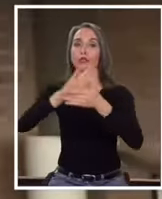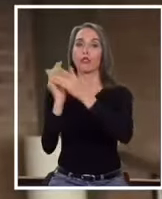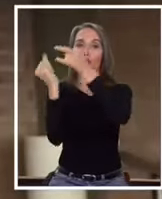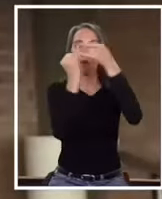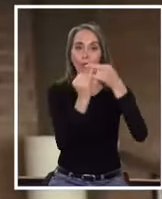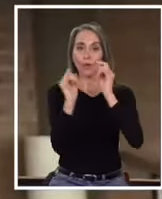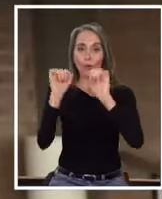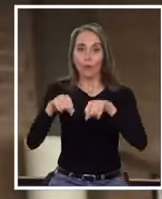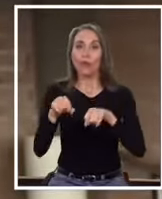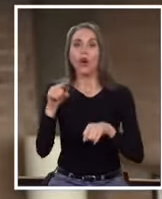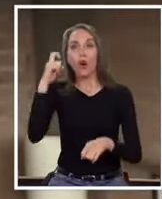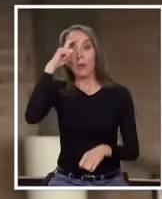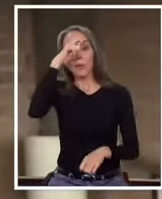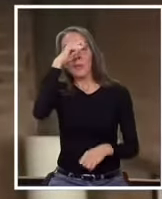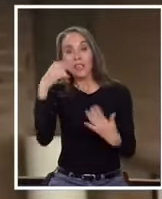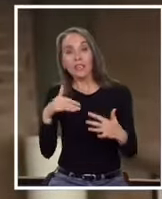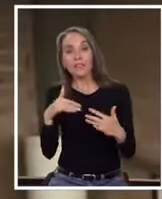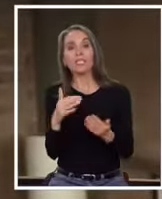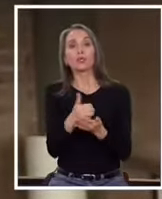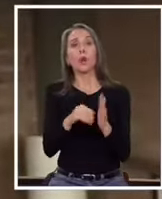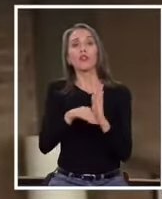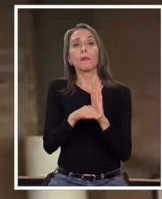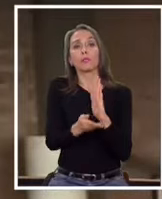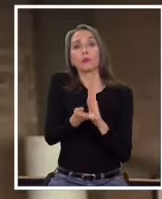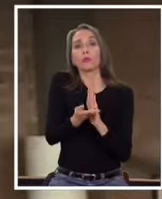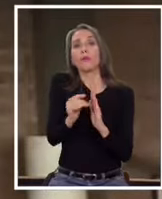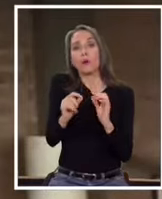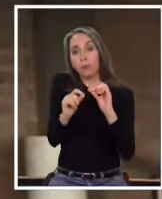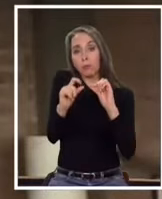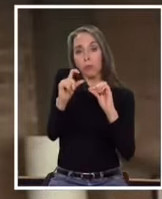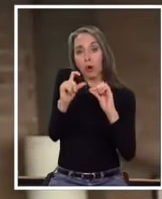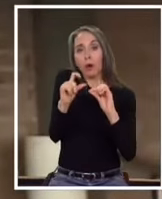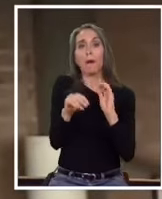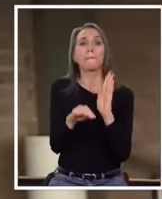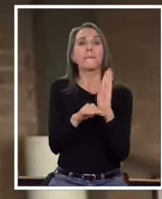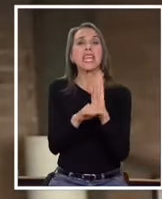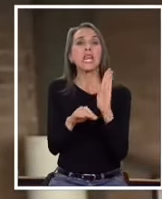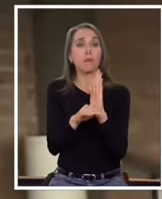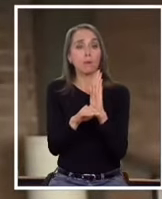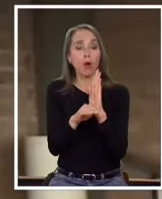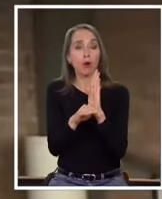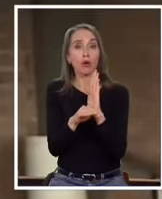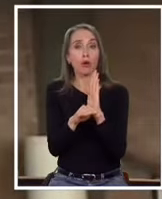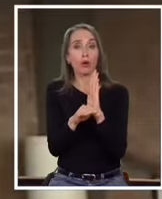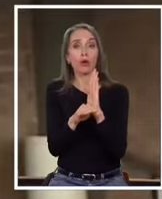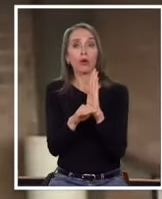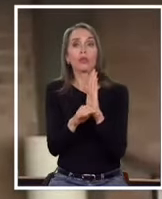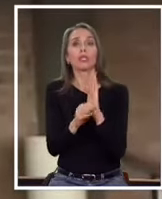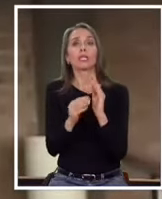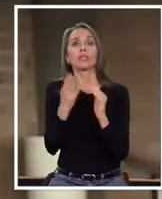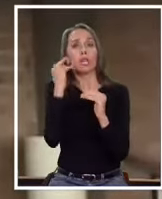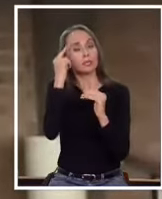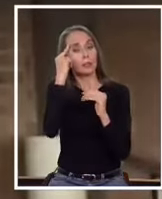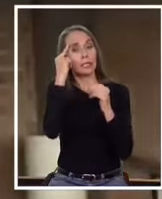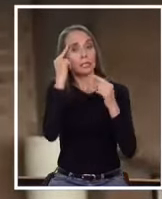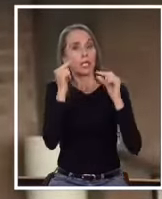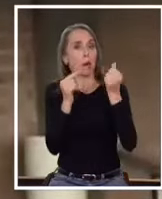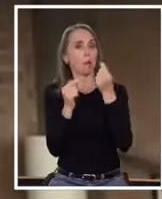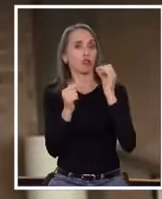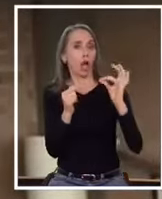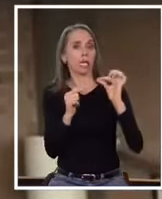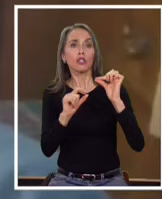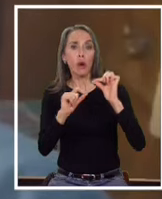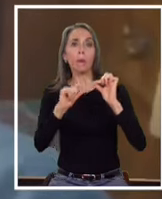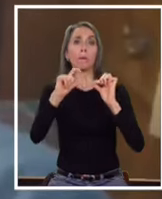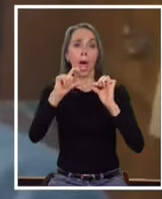va a ser complejo, pero por lo menos acá se hace un aumento, se pone un piso y se incrementa el umbral, lo cual